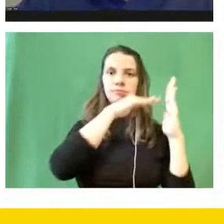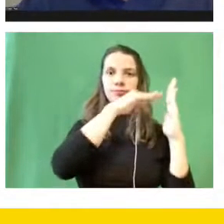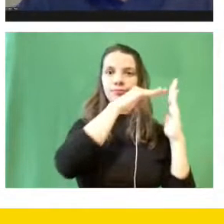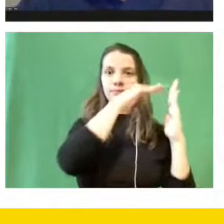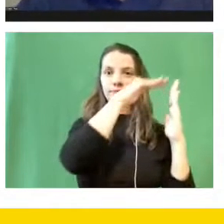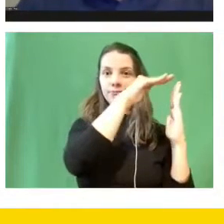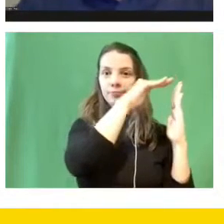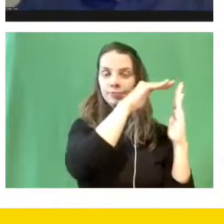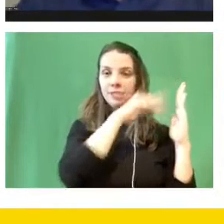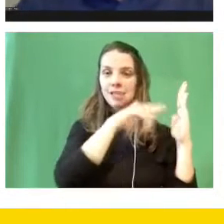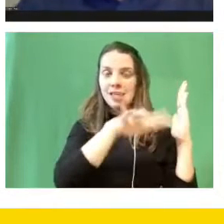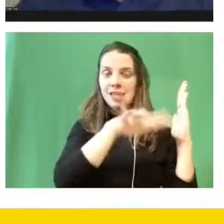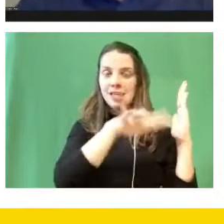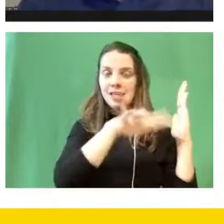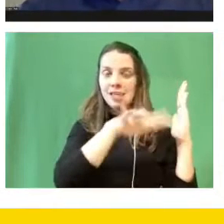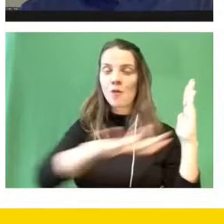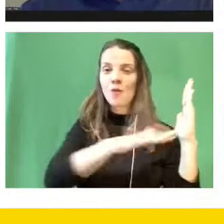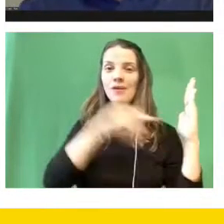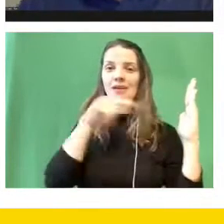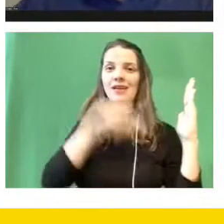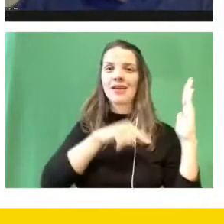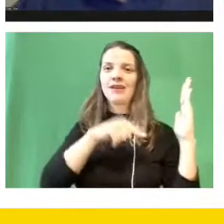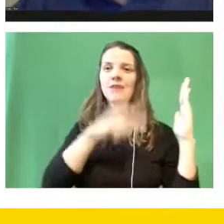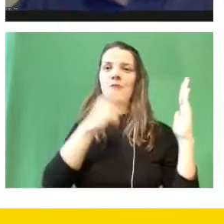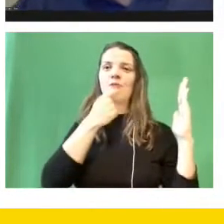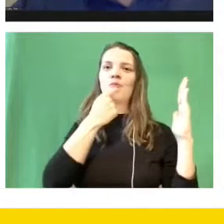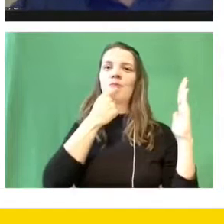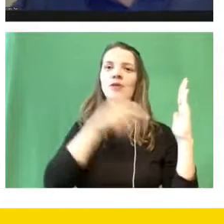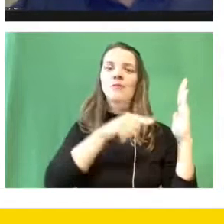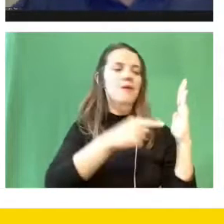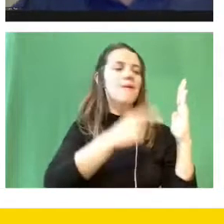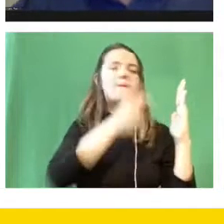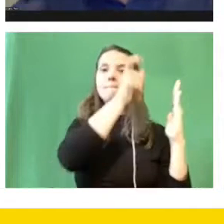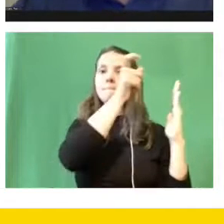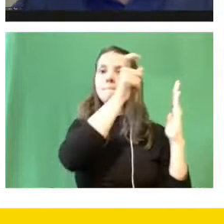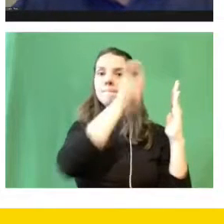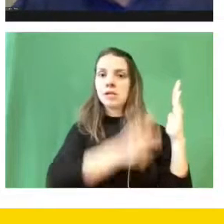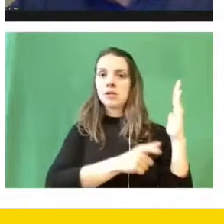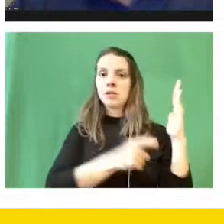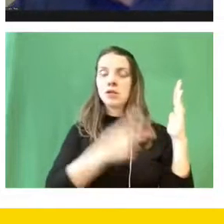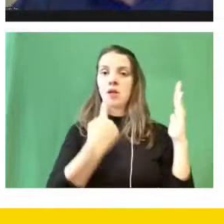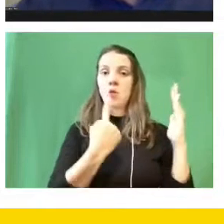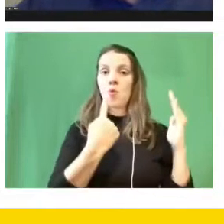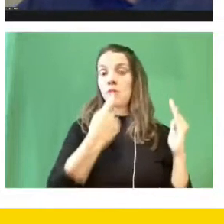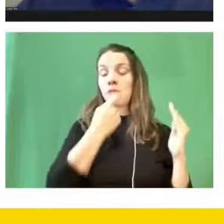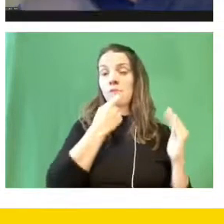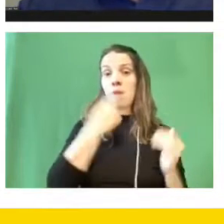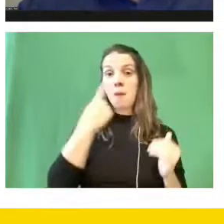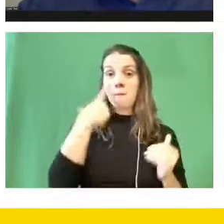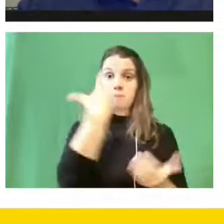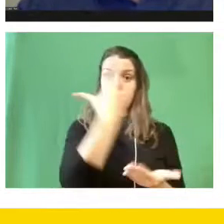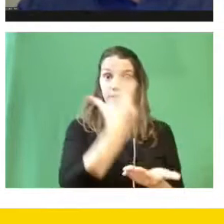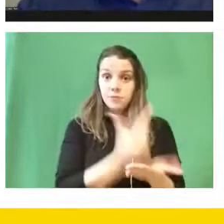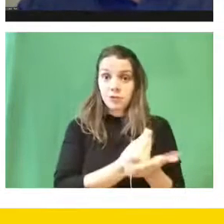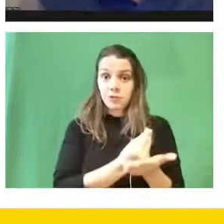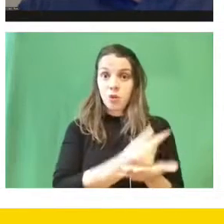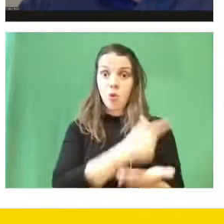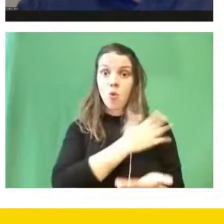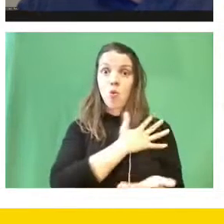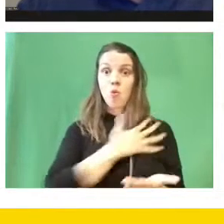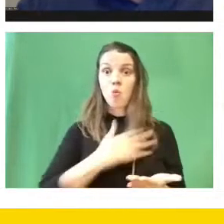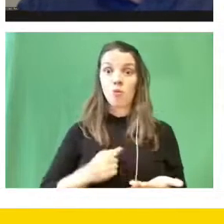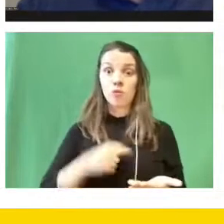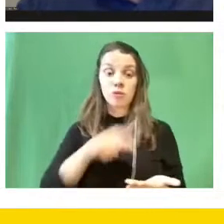de agrupación donde las unidades tienen un propietario y están sobre un terreno común. Eso es natural en muchas